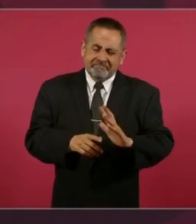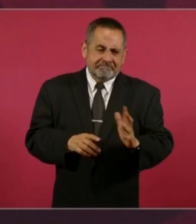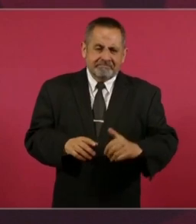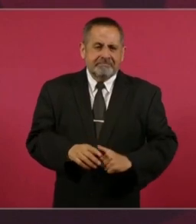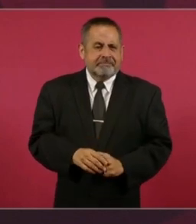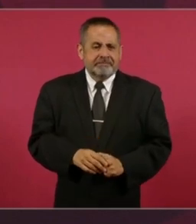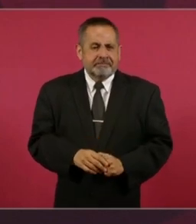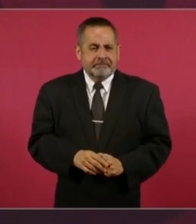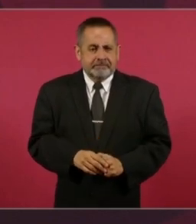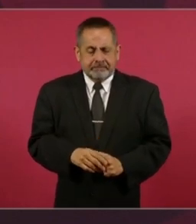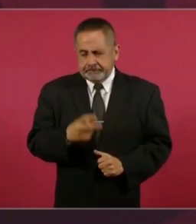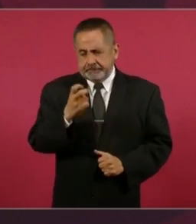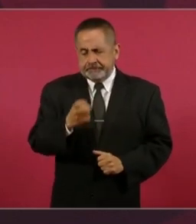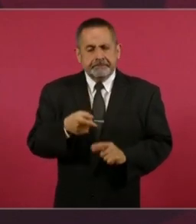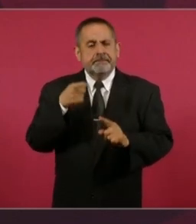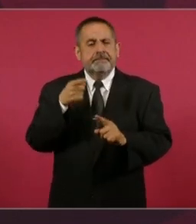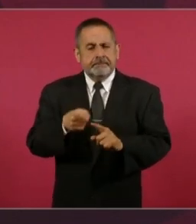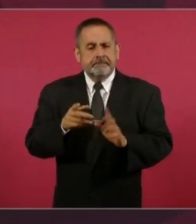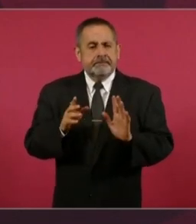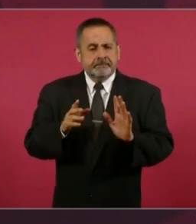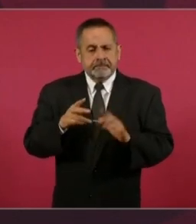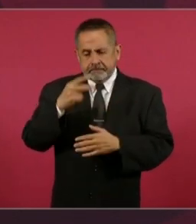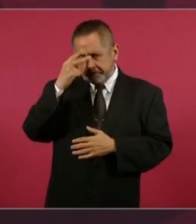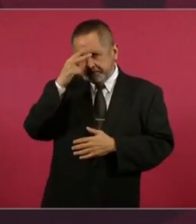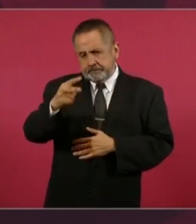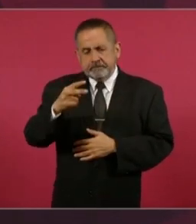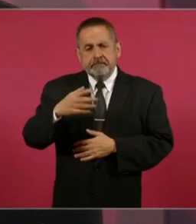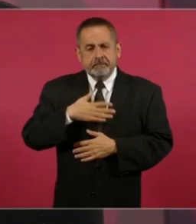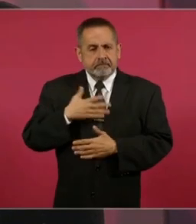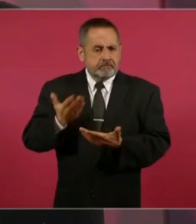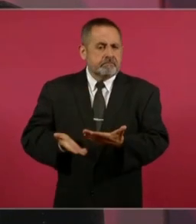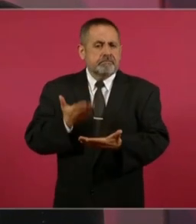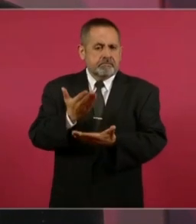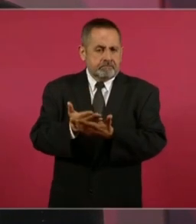cruel eso es lo que México